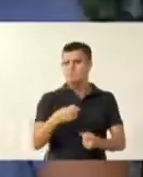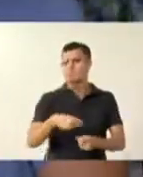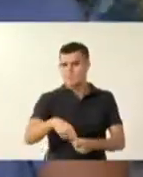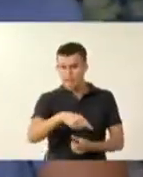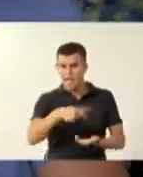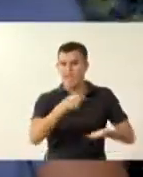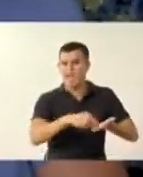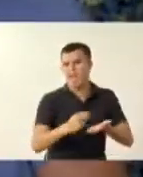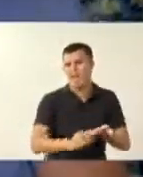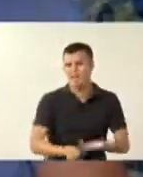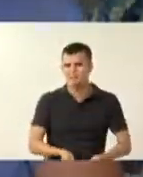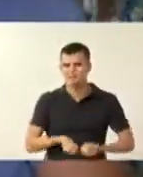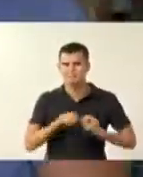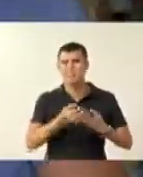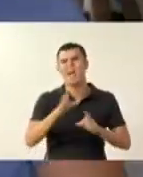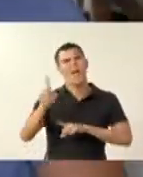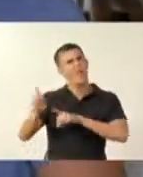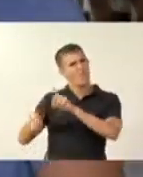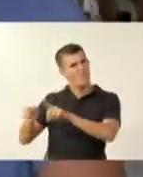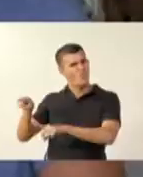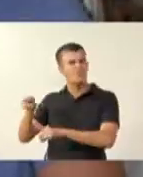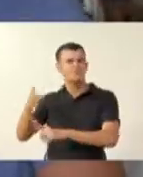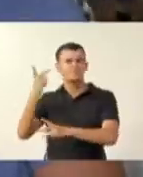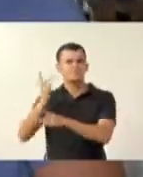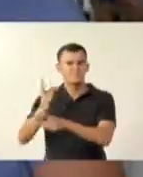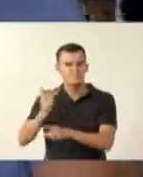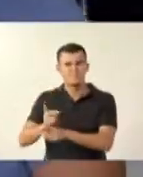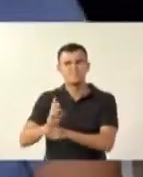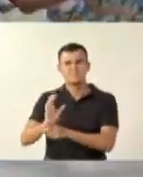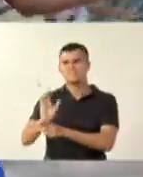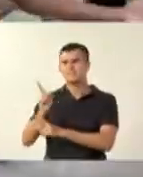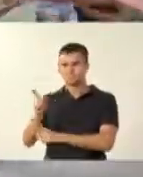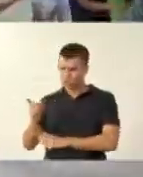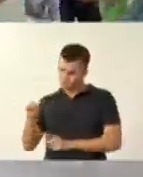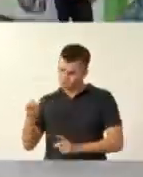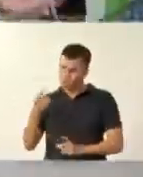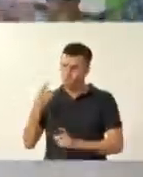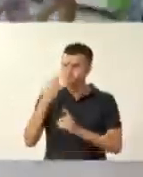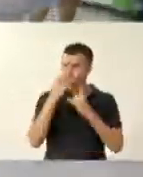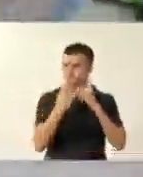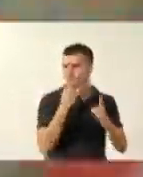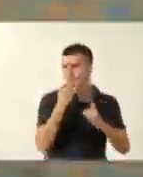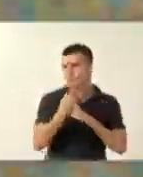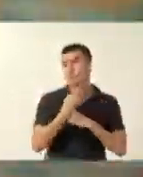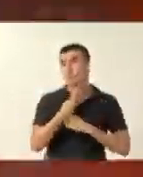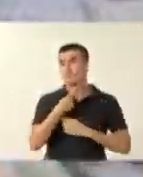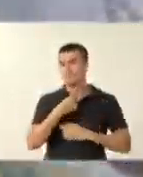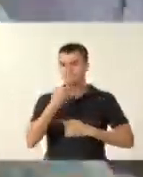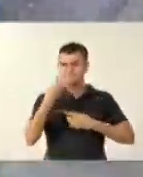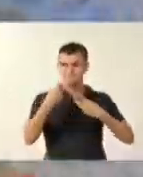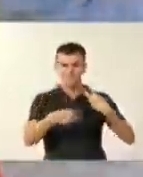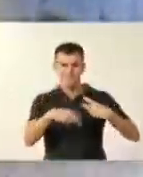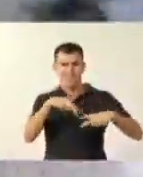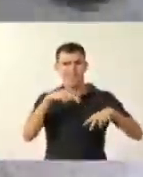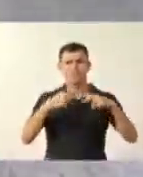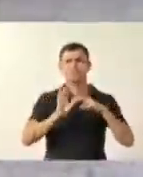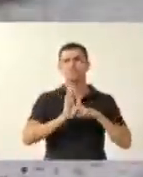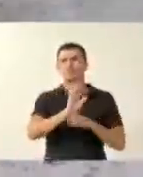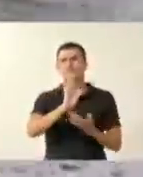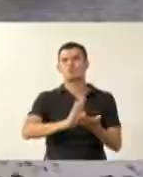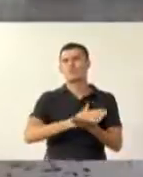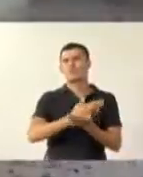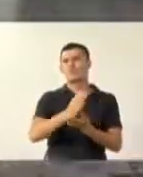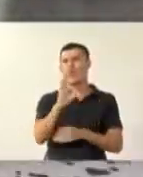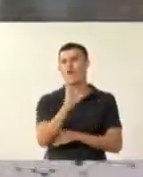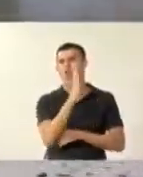del quehacer, de la delincuencia, de la drogadicción. Los enamoramos del folclore y el muchacho que hace folclore o hace deporte